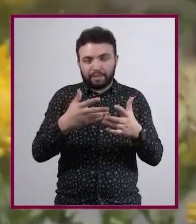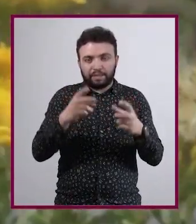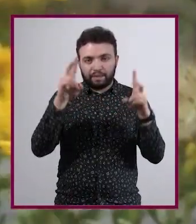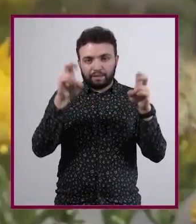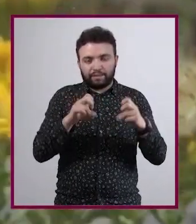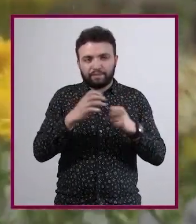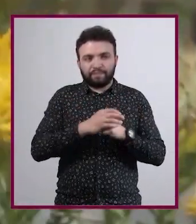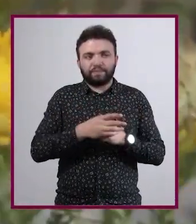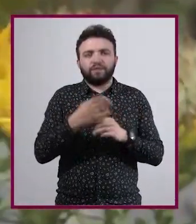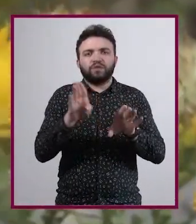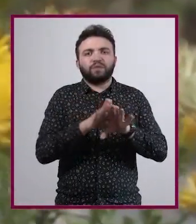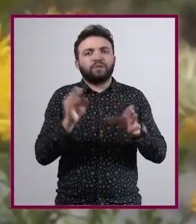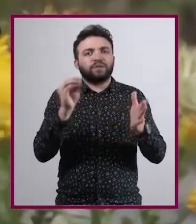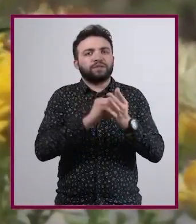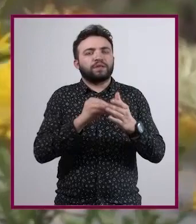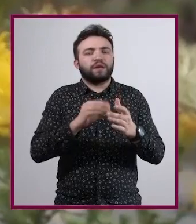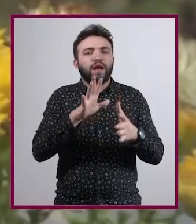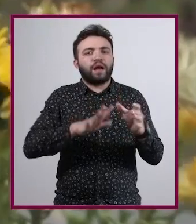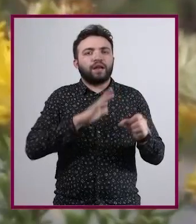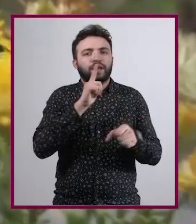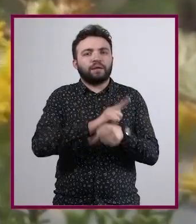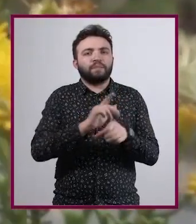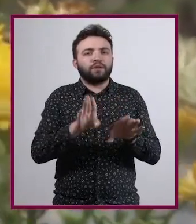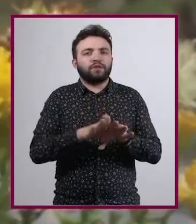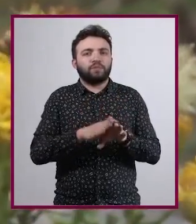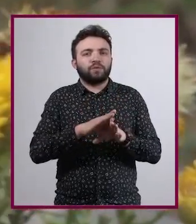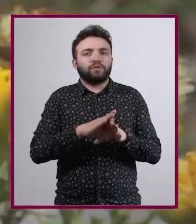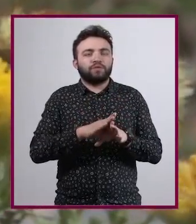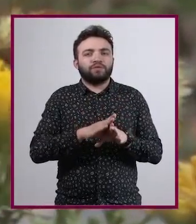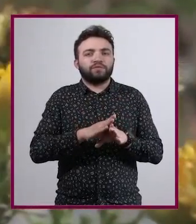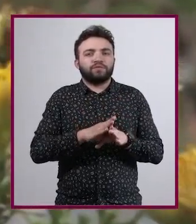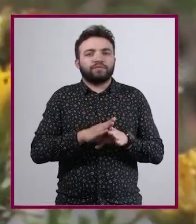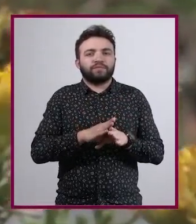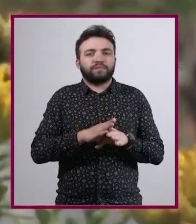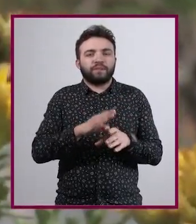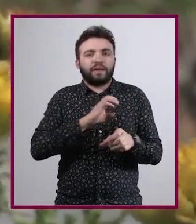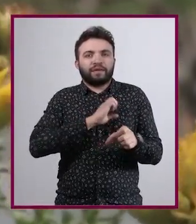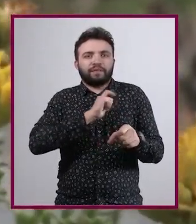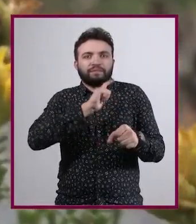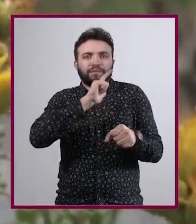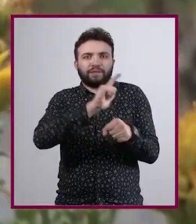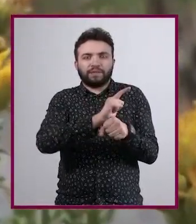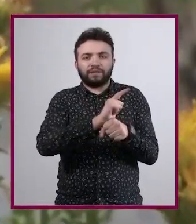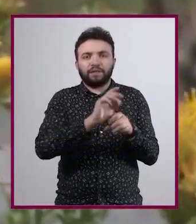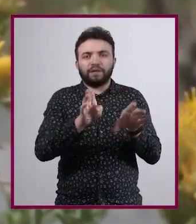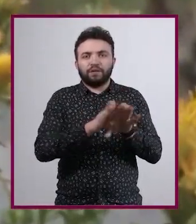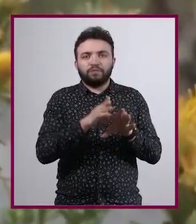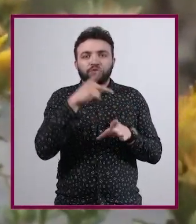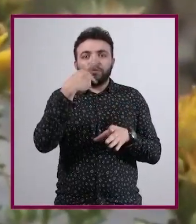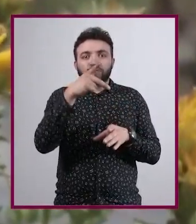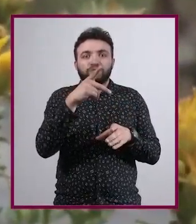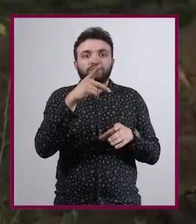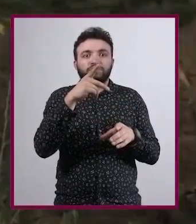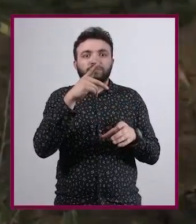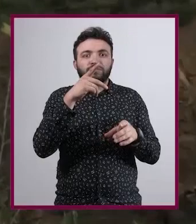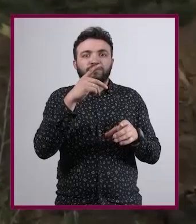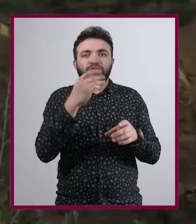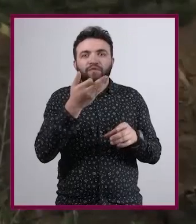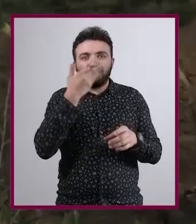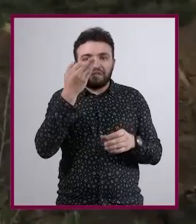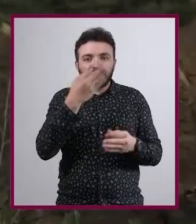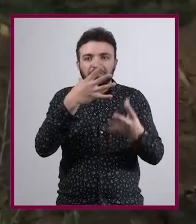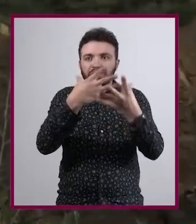una especie de animal espíritu, animal guía, que llega a estos territorios donde su paisaje ha sido triturado y ha sido